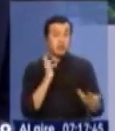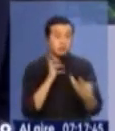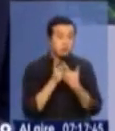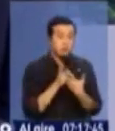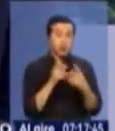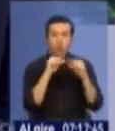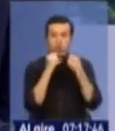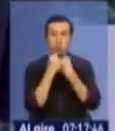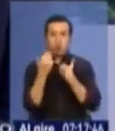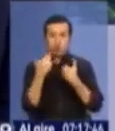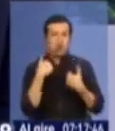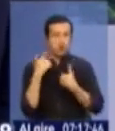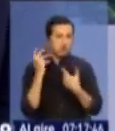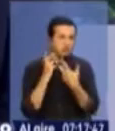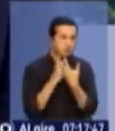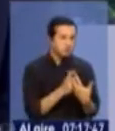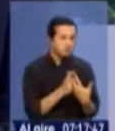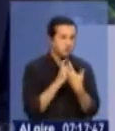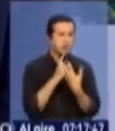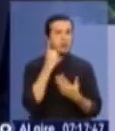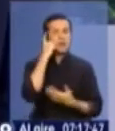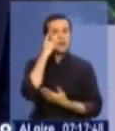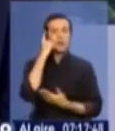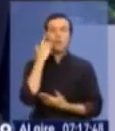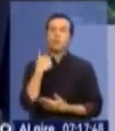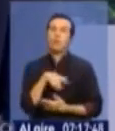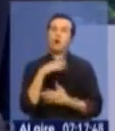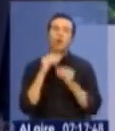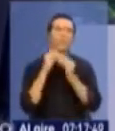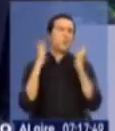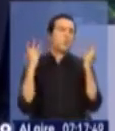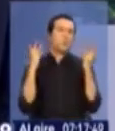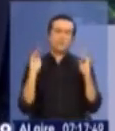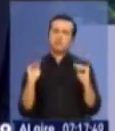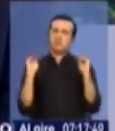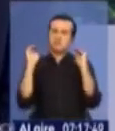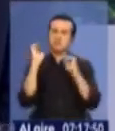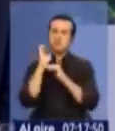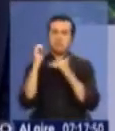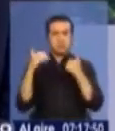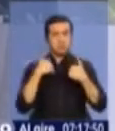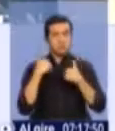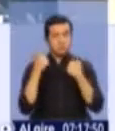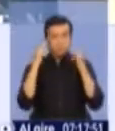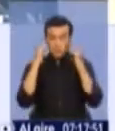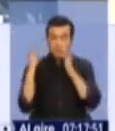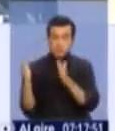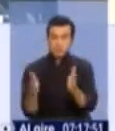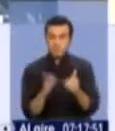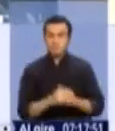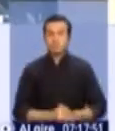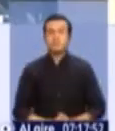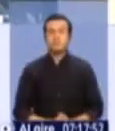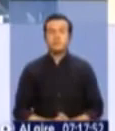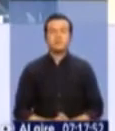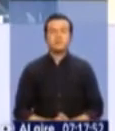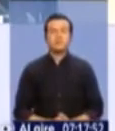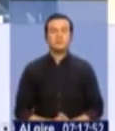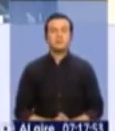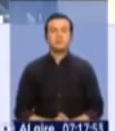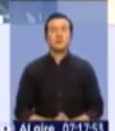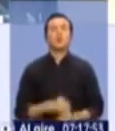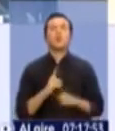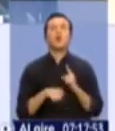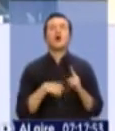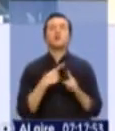creo que hay un gran teatro en el ecuador y que hay que visibilizar lo ahora cuando se va a dar el festival de qué fecha a